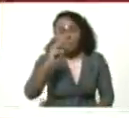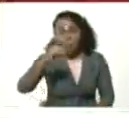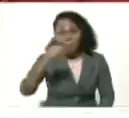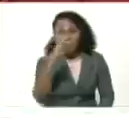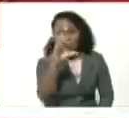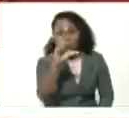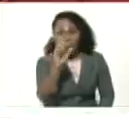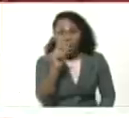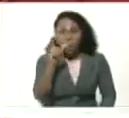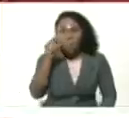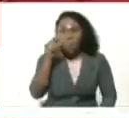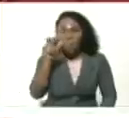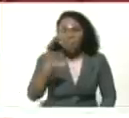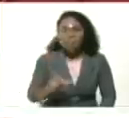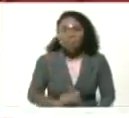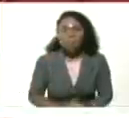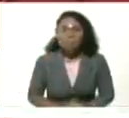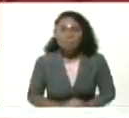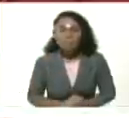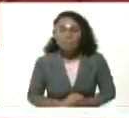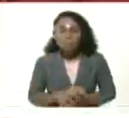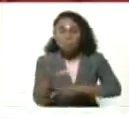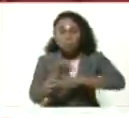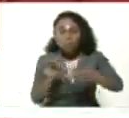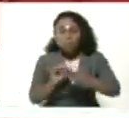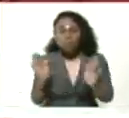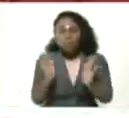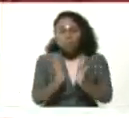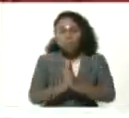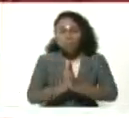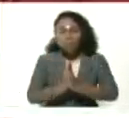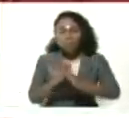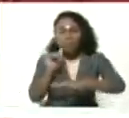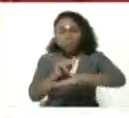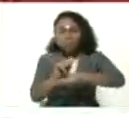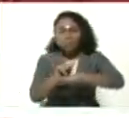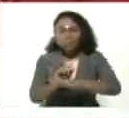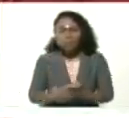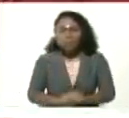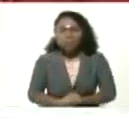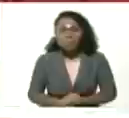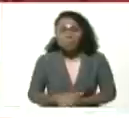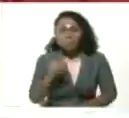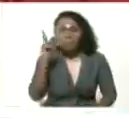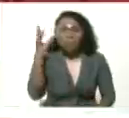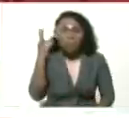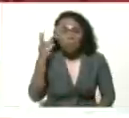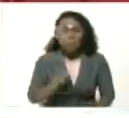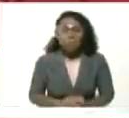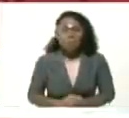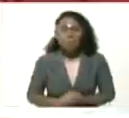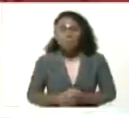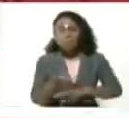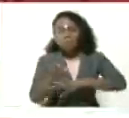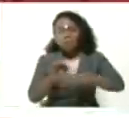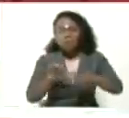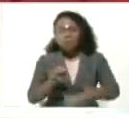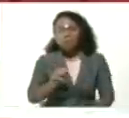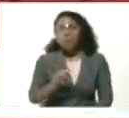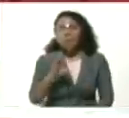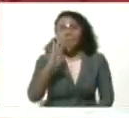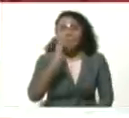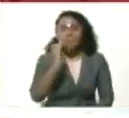Aguilera, municipio San Fernando, Ofelia Padrón, municipio Viruaca, José